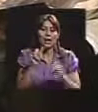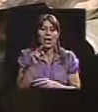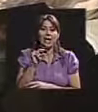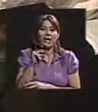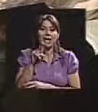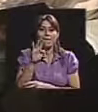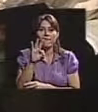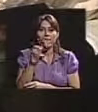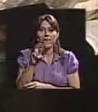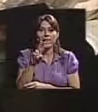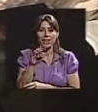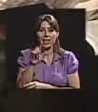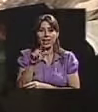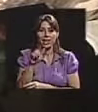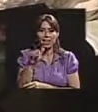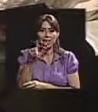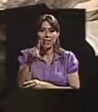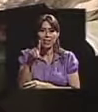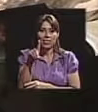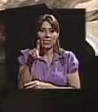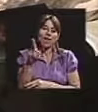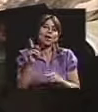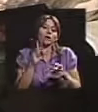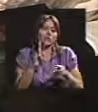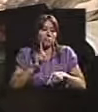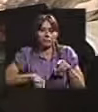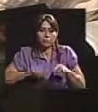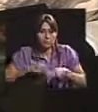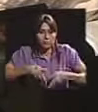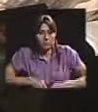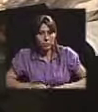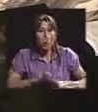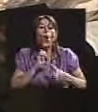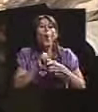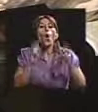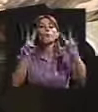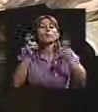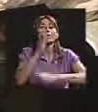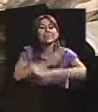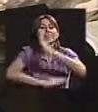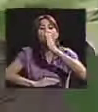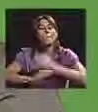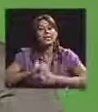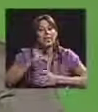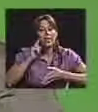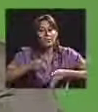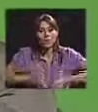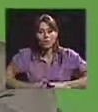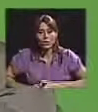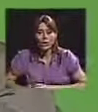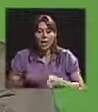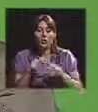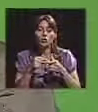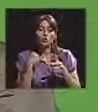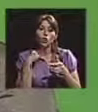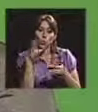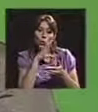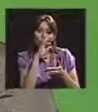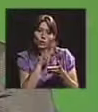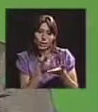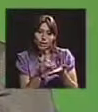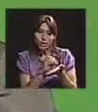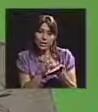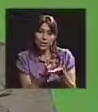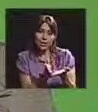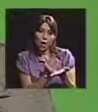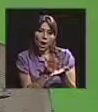reproductiva. Entonces, una revisión al diccionario, por ejemplo, usted encuentra que esa es una palabra compuesta donde el prefijo dis hace